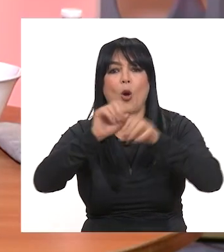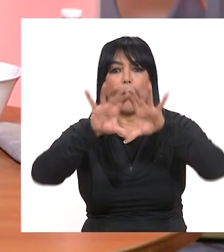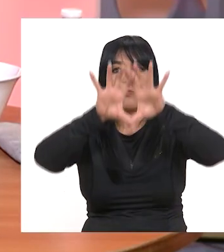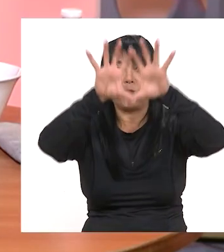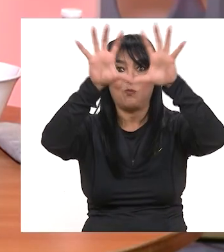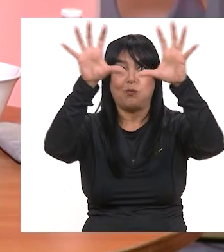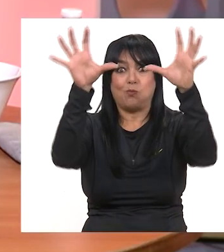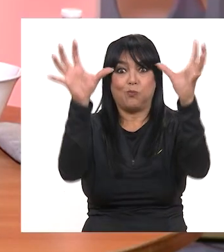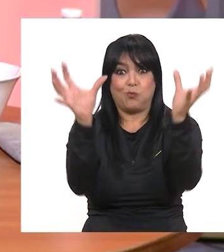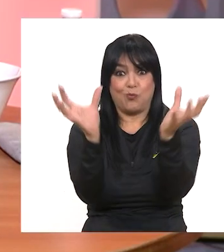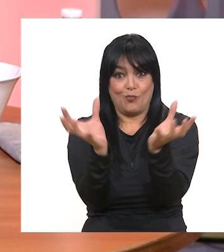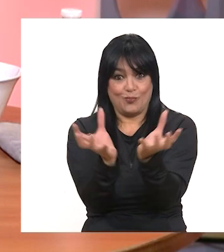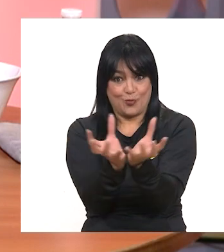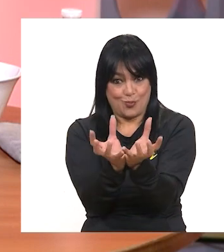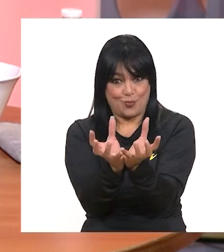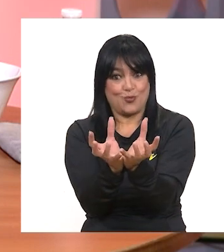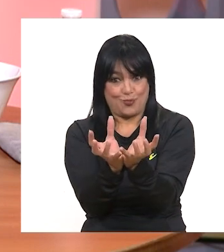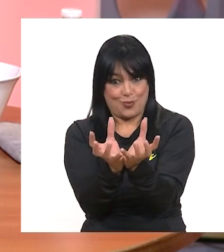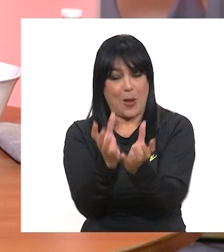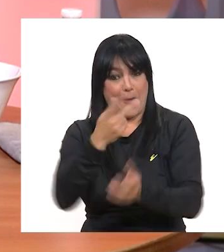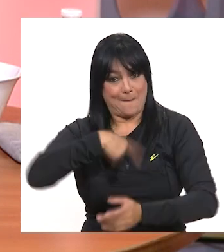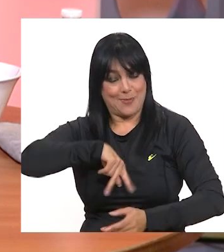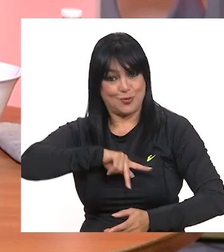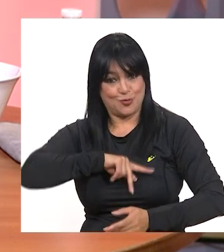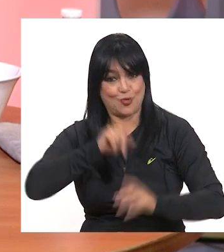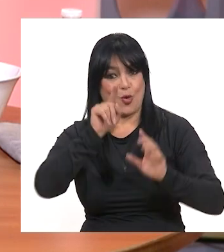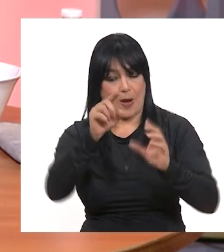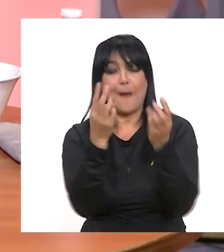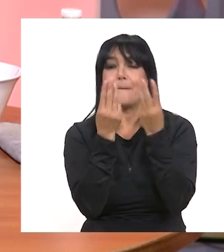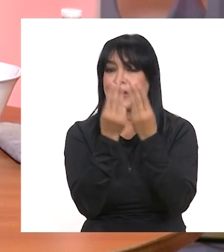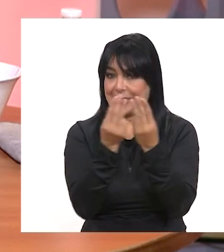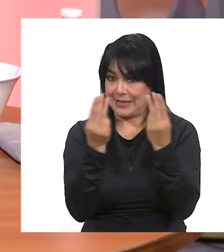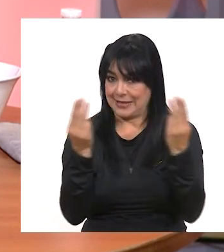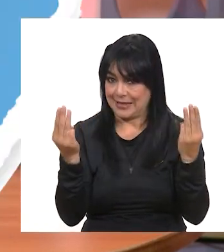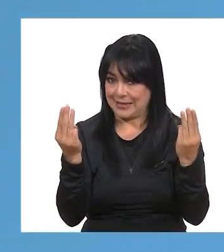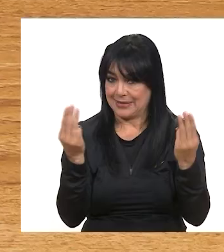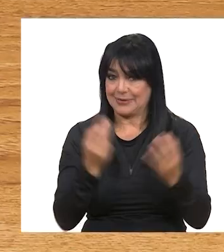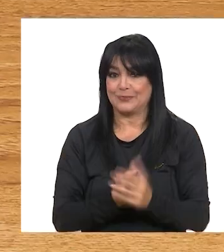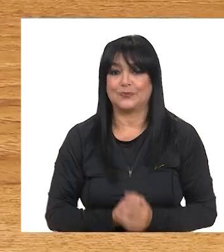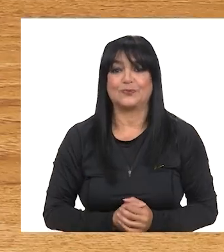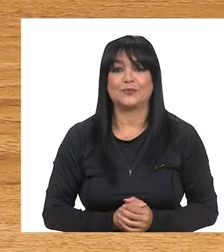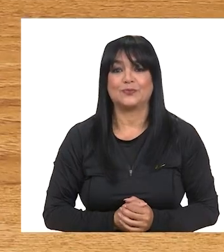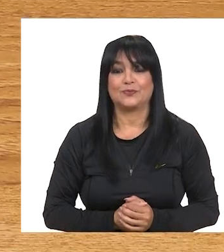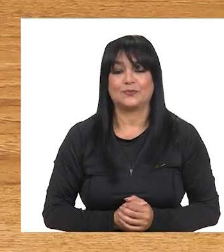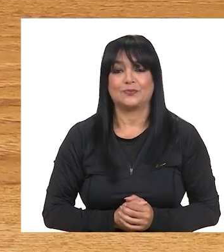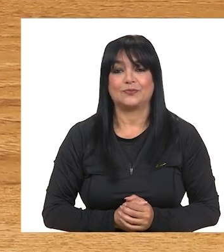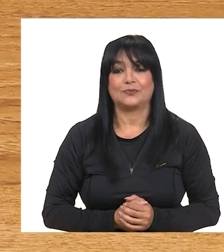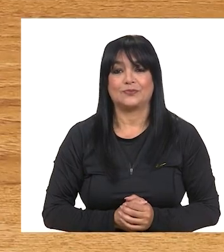globo terráqueo de manera artesanal con los siguientes materiales.